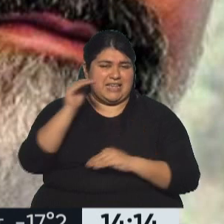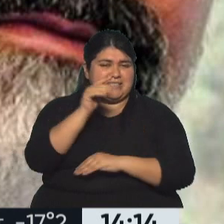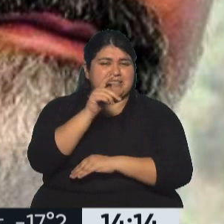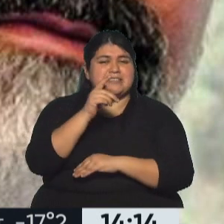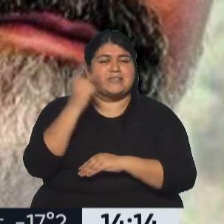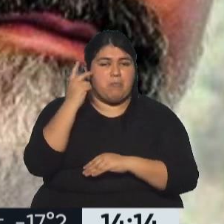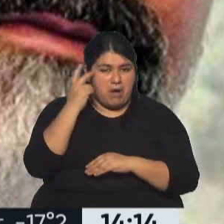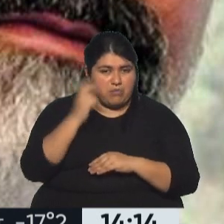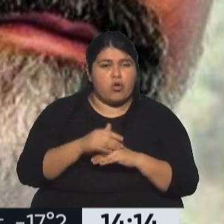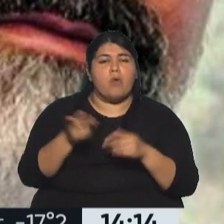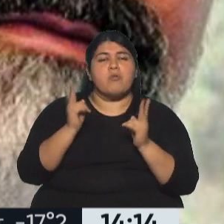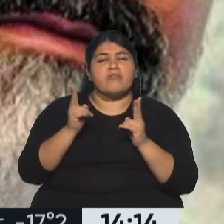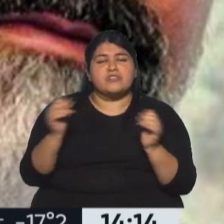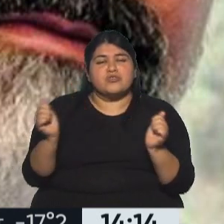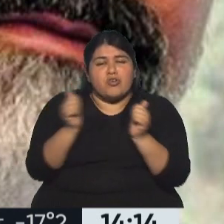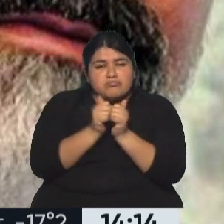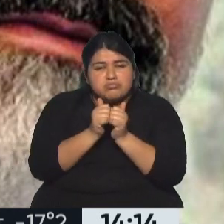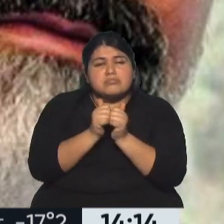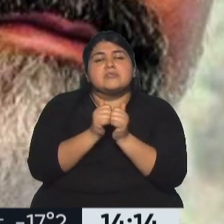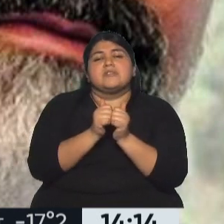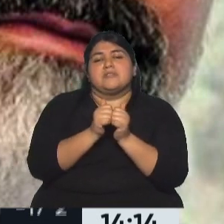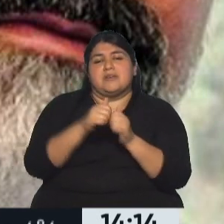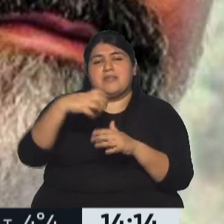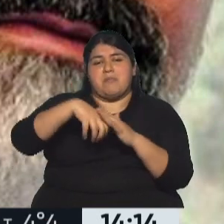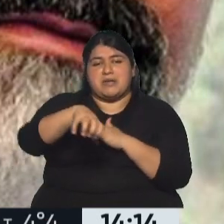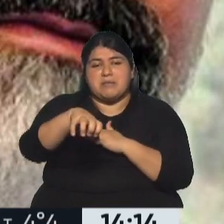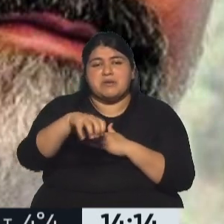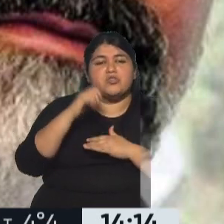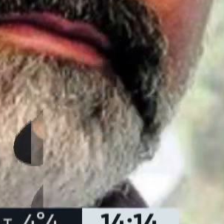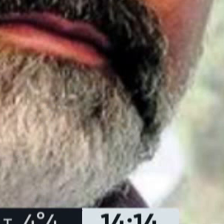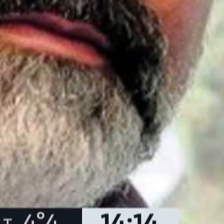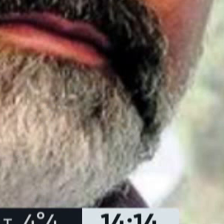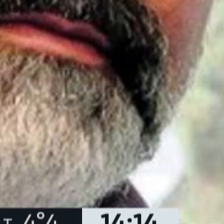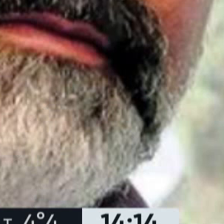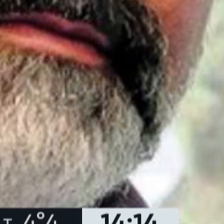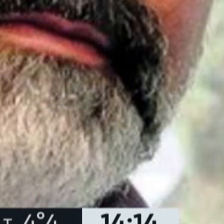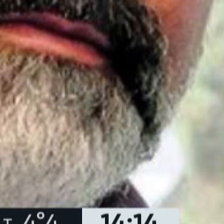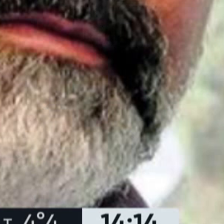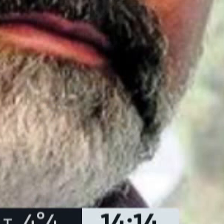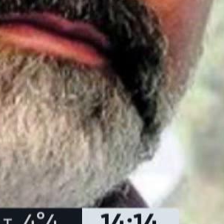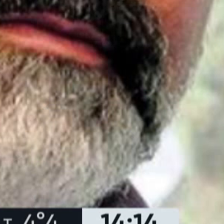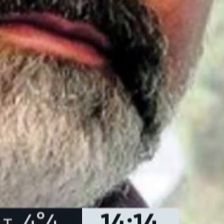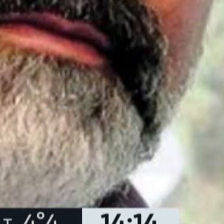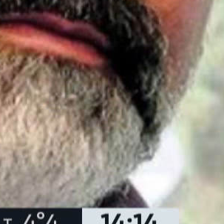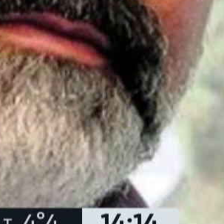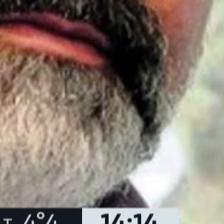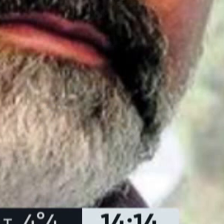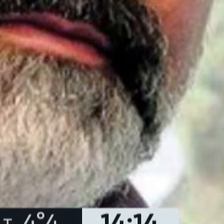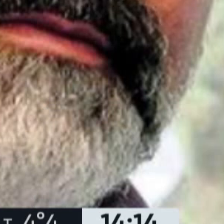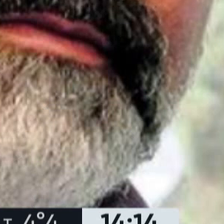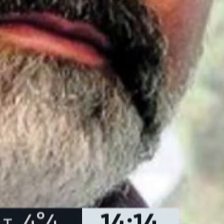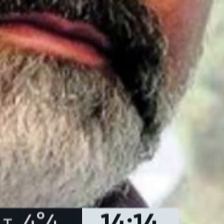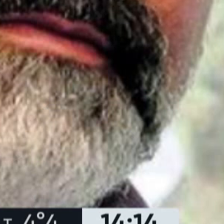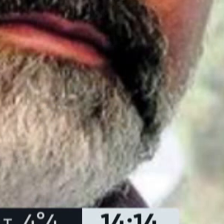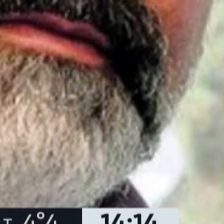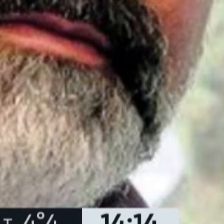profesor adjunto del Departamento de Gestión Pública de la Fundación Getúlio Vargas, coordinador de la Maestría Profesionales en Gestión y Políticas Públicas de la misma